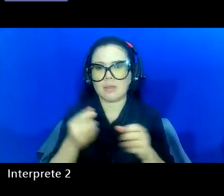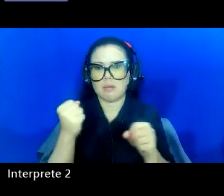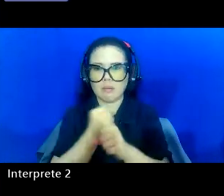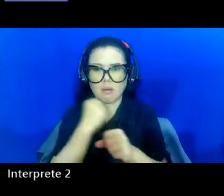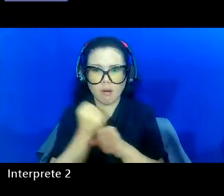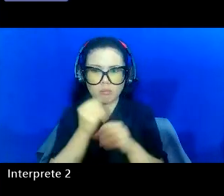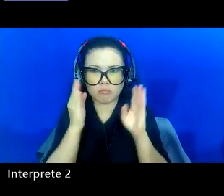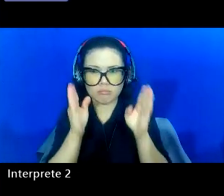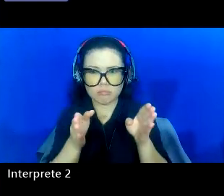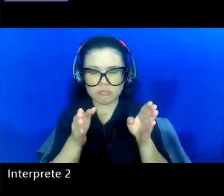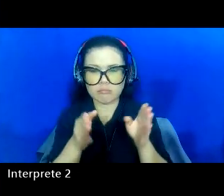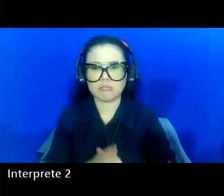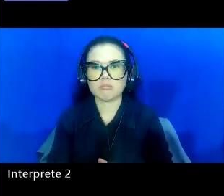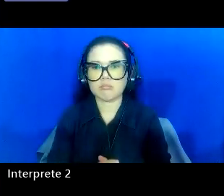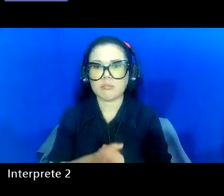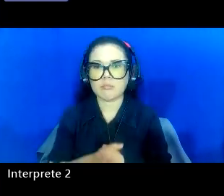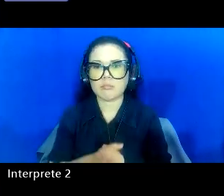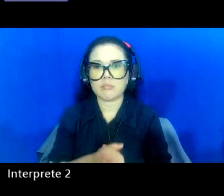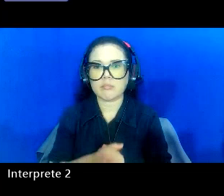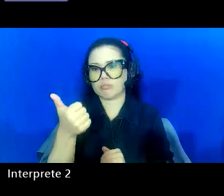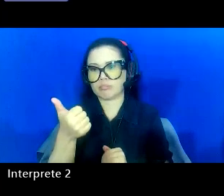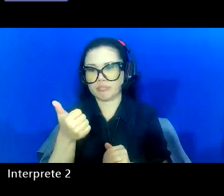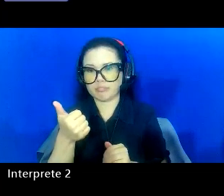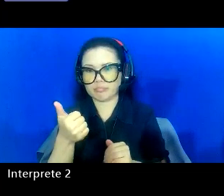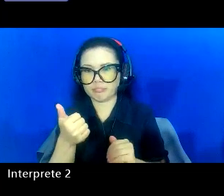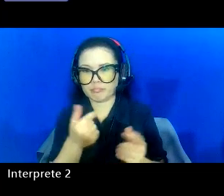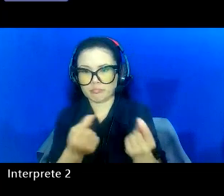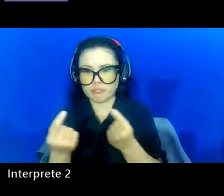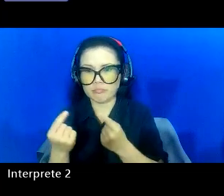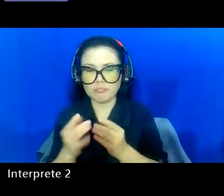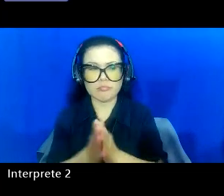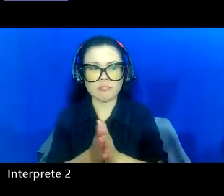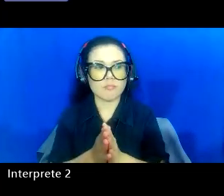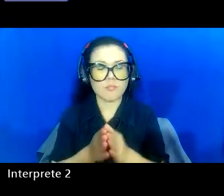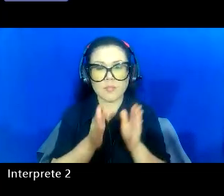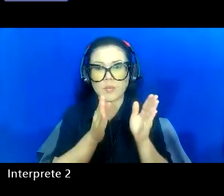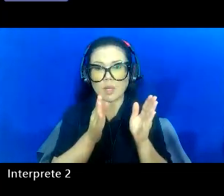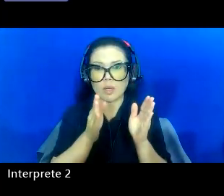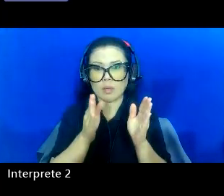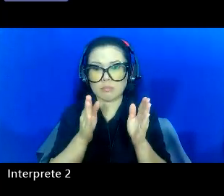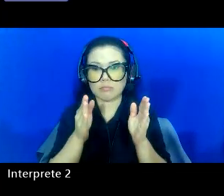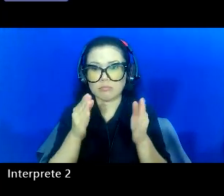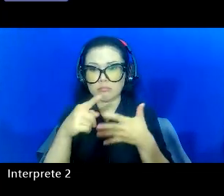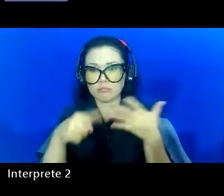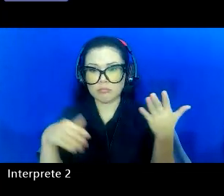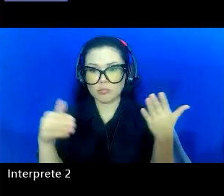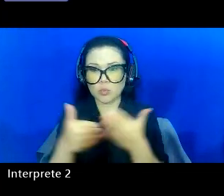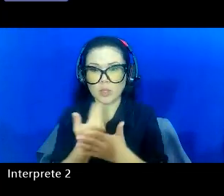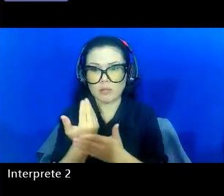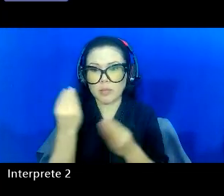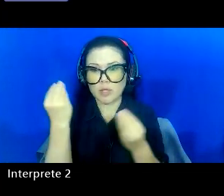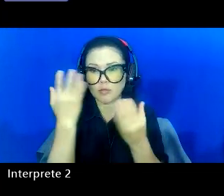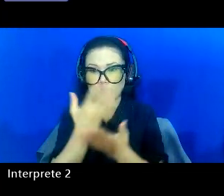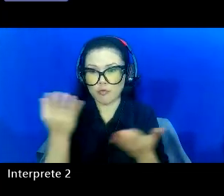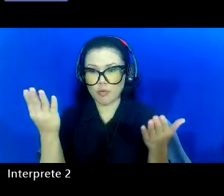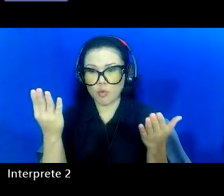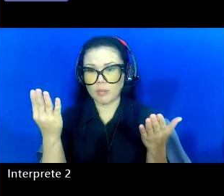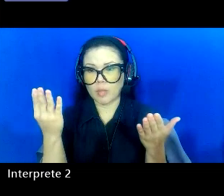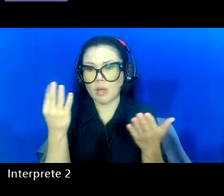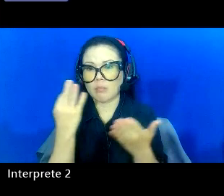que ese sería el próximo. Asuntos nuevos, informe financiero y Alan, no sé si entonces quieren apoyarme en